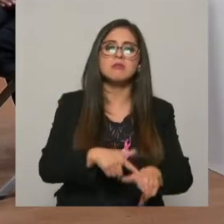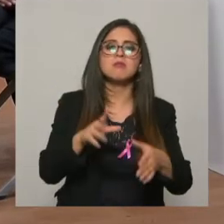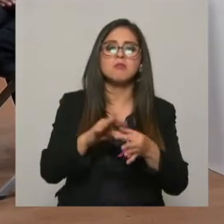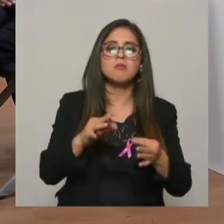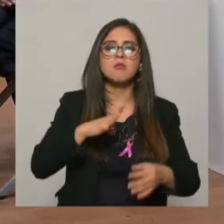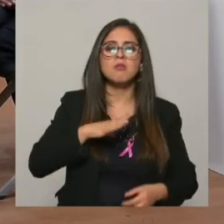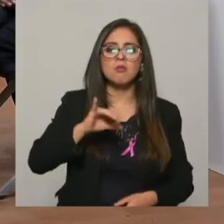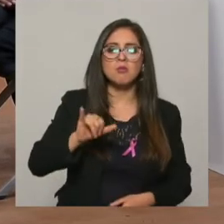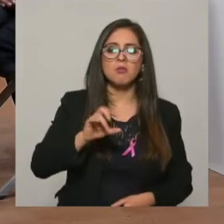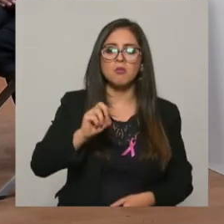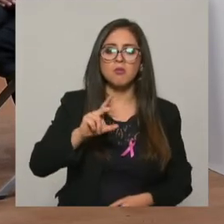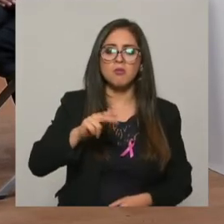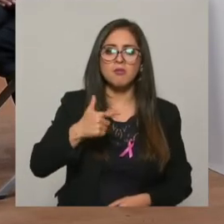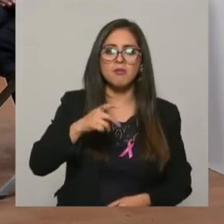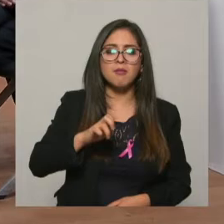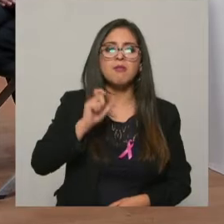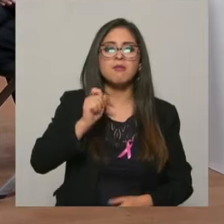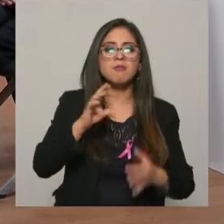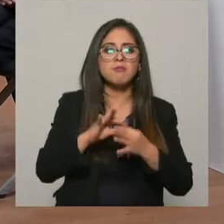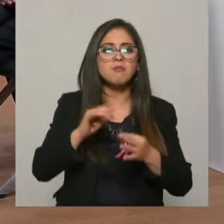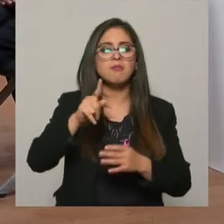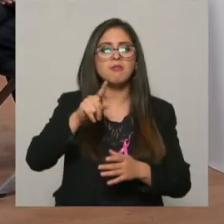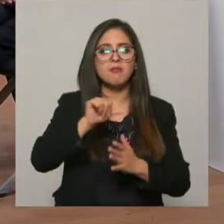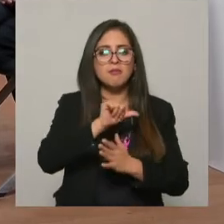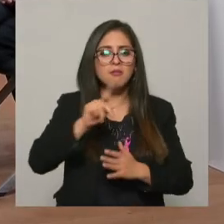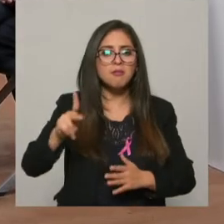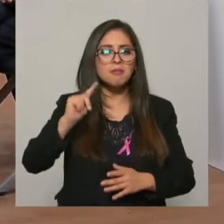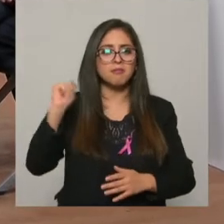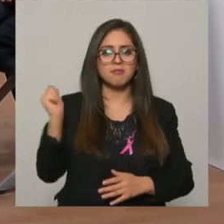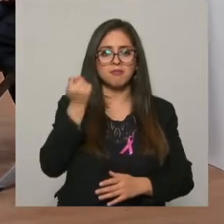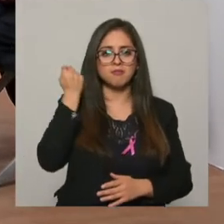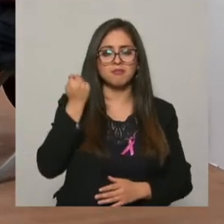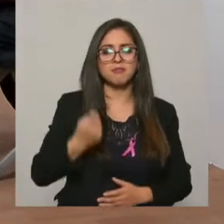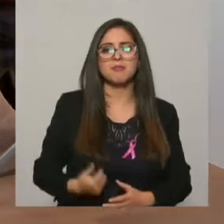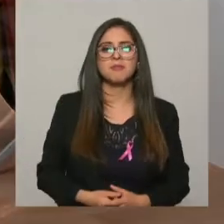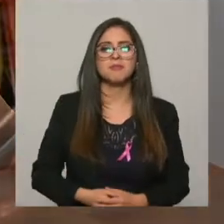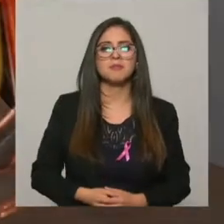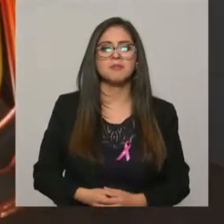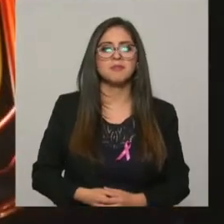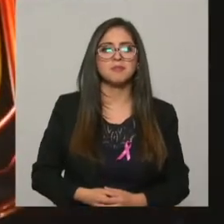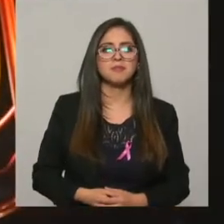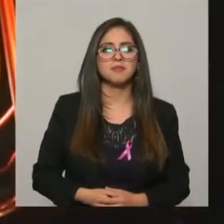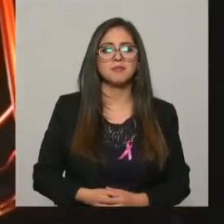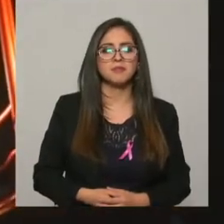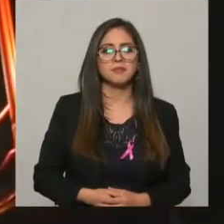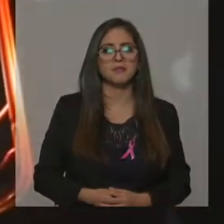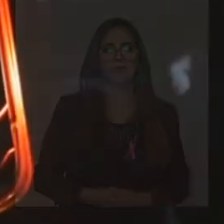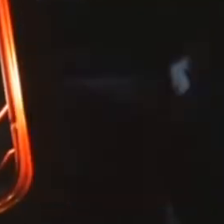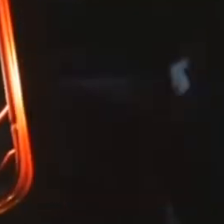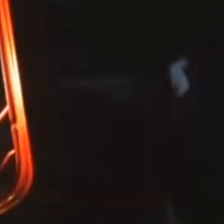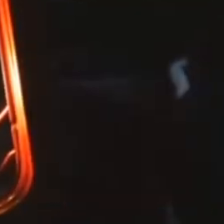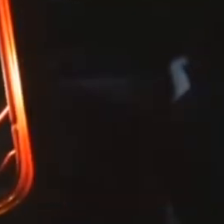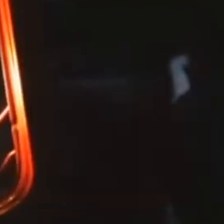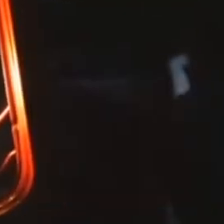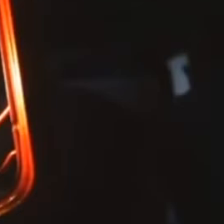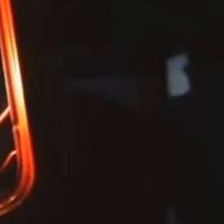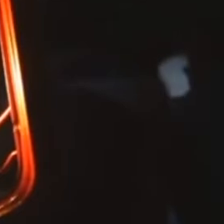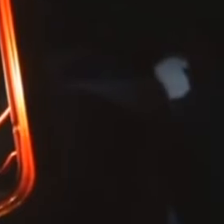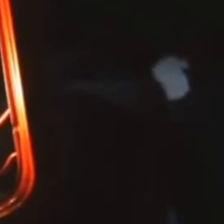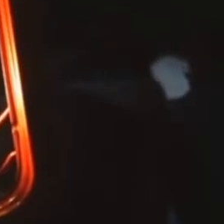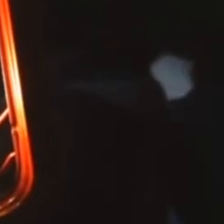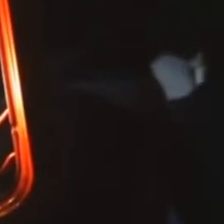llegó Jorge Bravo y vamos a hablar de aplicaciones y tecnología. No se vaya. Gracias.